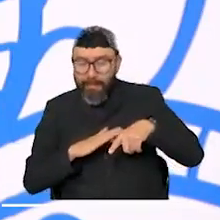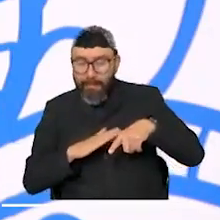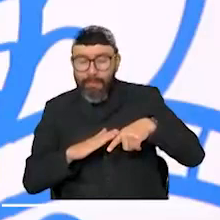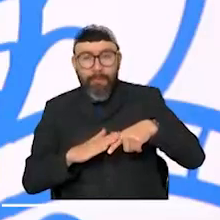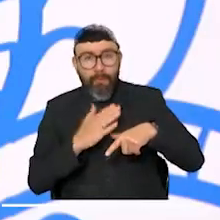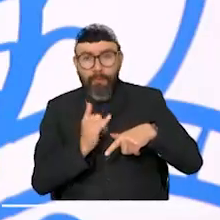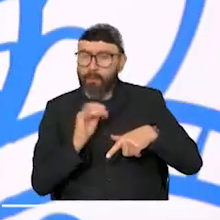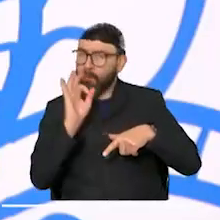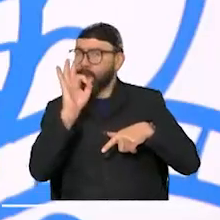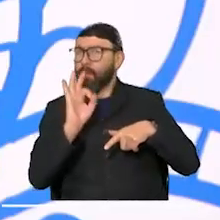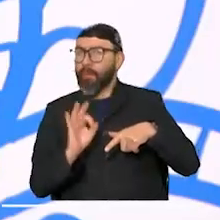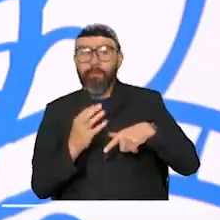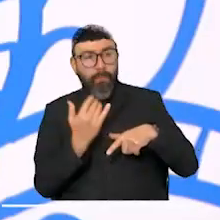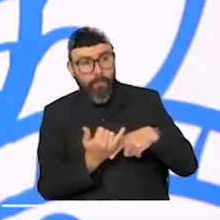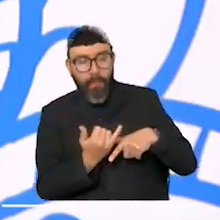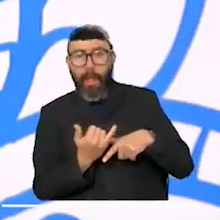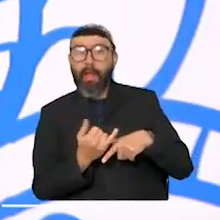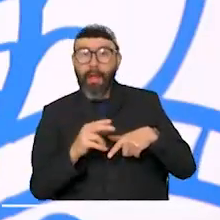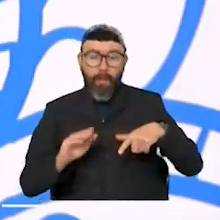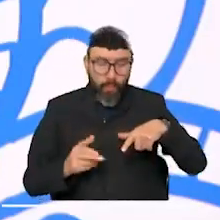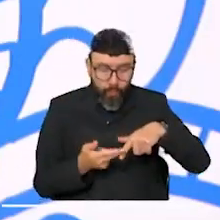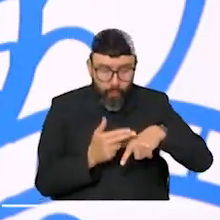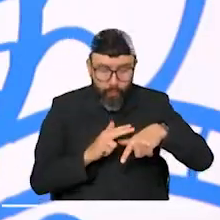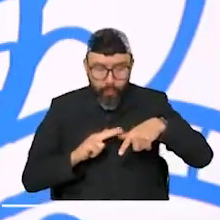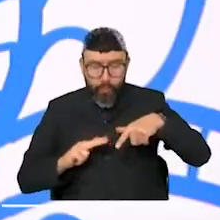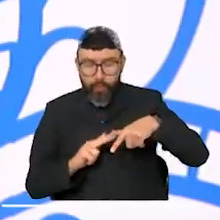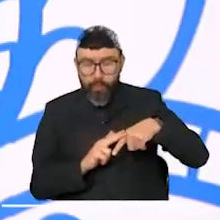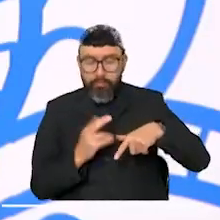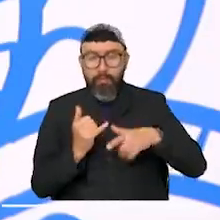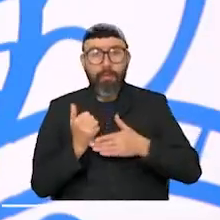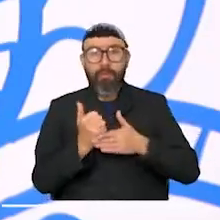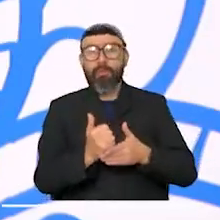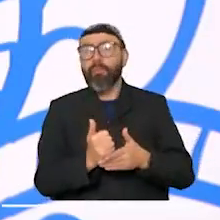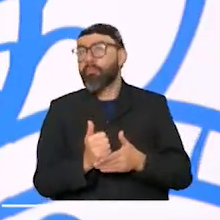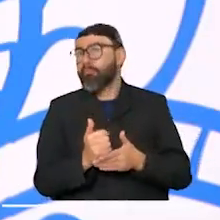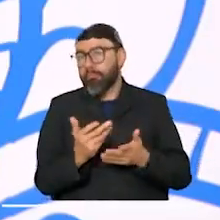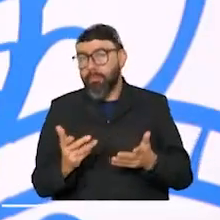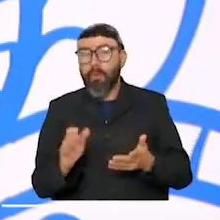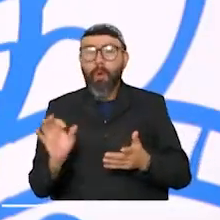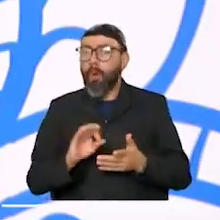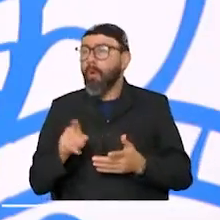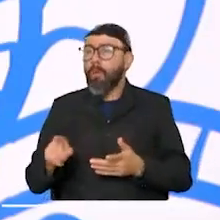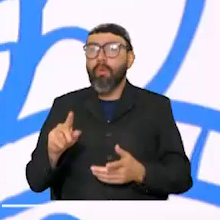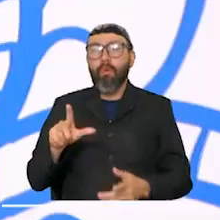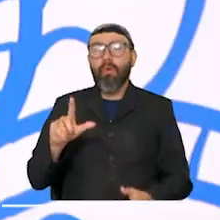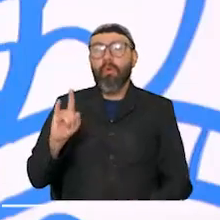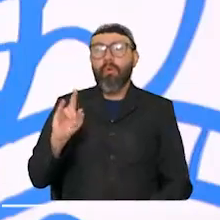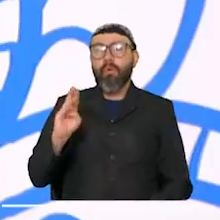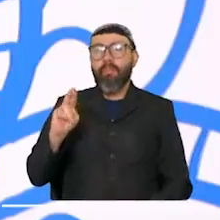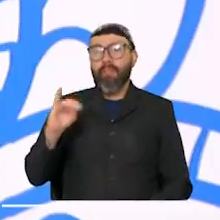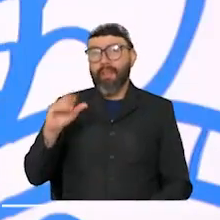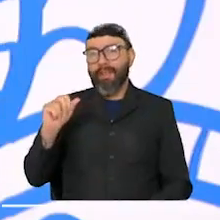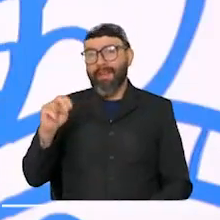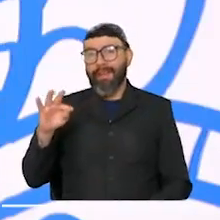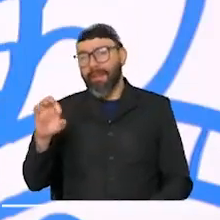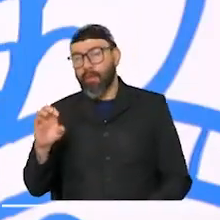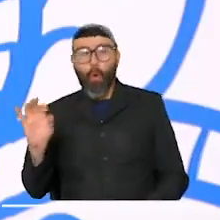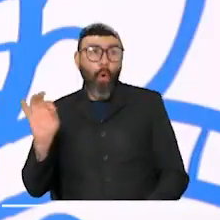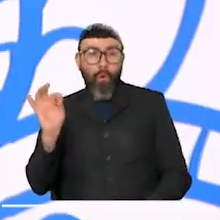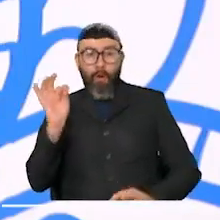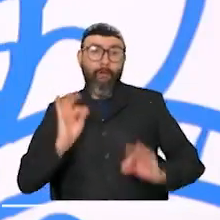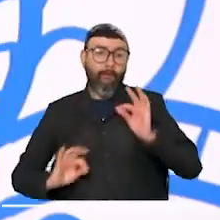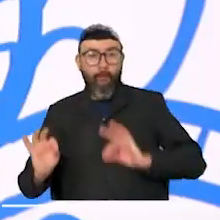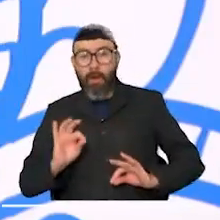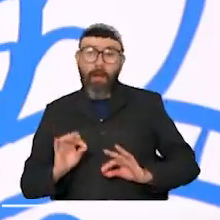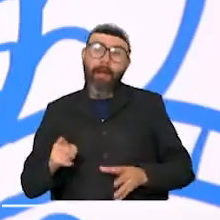muy buena respuesta entonces cremas que tengan ácido hialurónico o simplemente lubricantes a base de gel si ya necesitan hormonas Consultar con el ginecólogo si se aplica